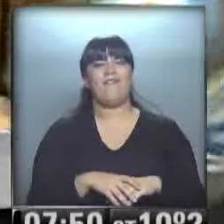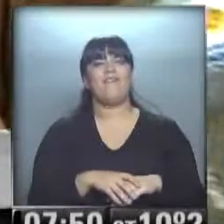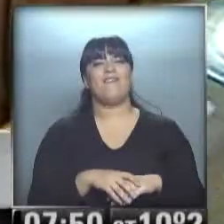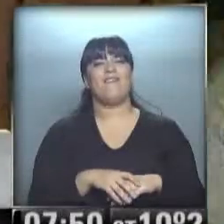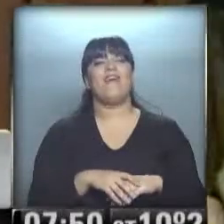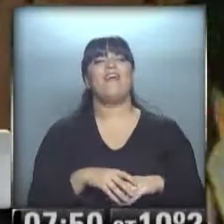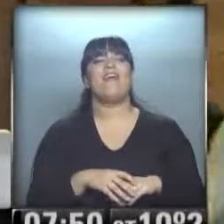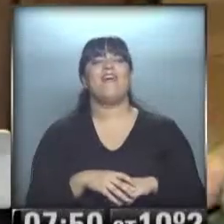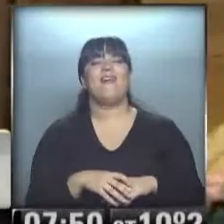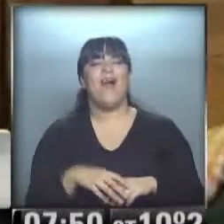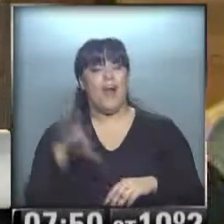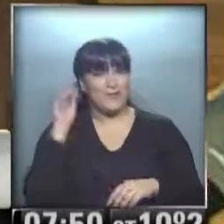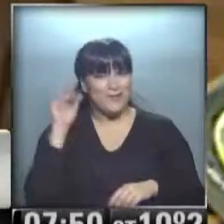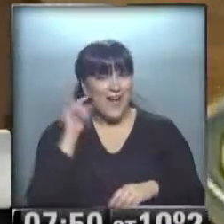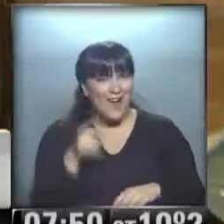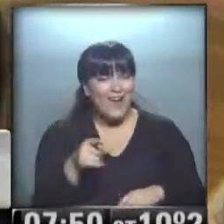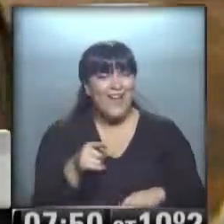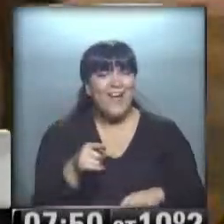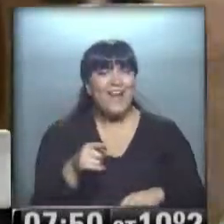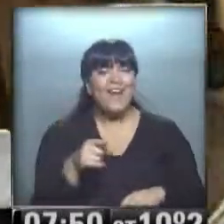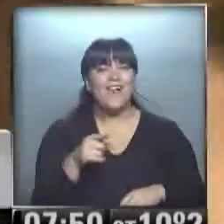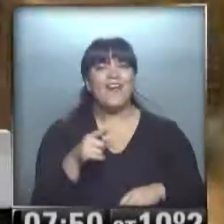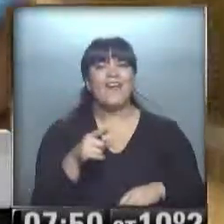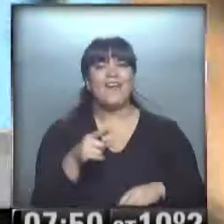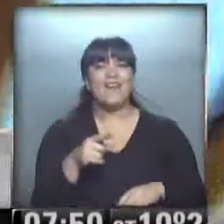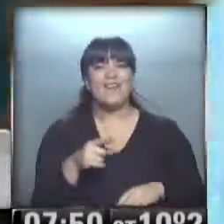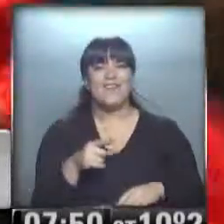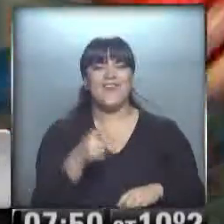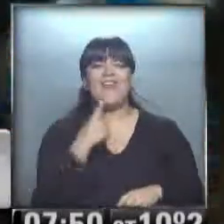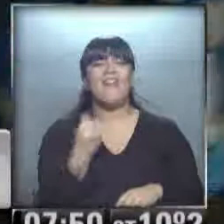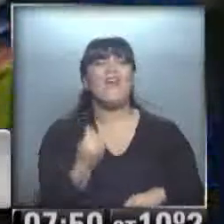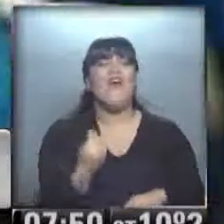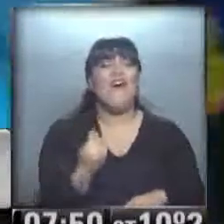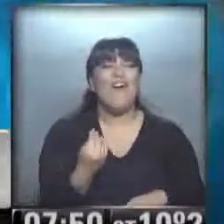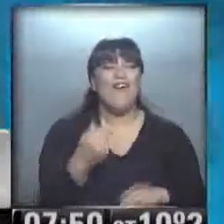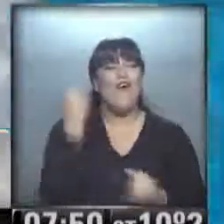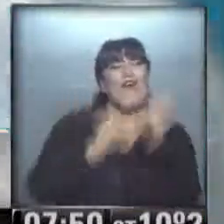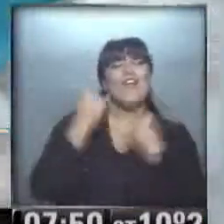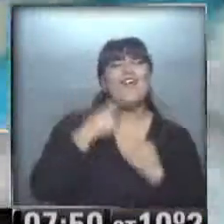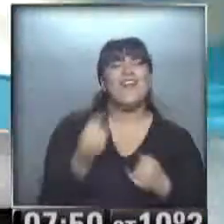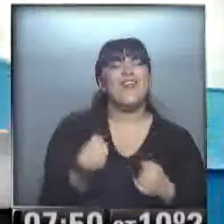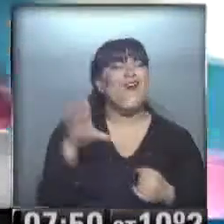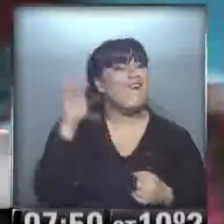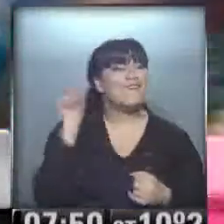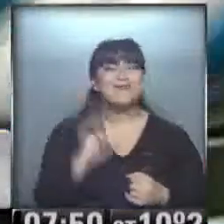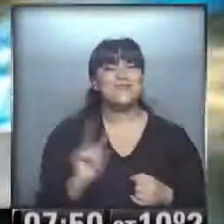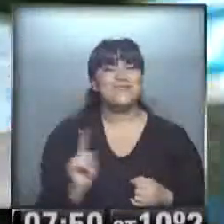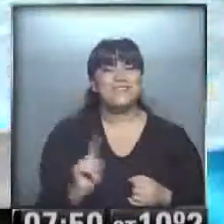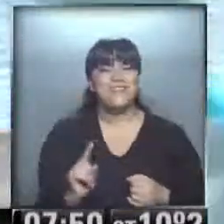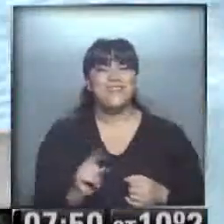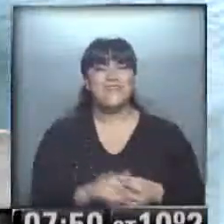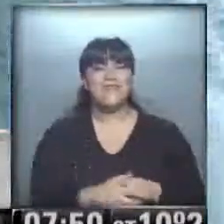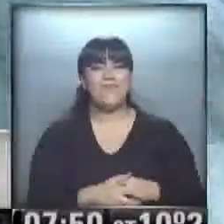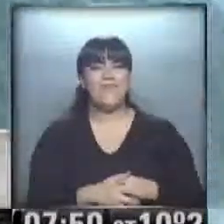no escucharon chicos en la horita contanos es tremendo es tremendo